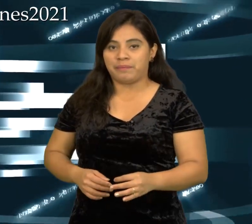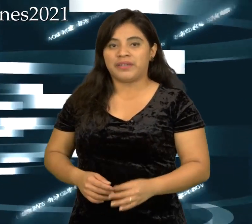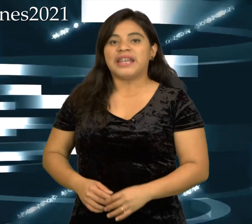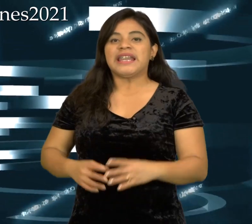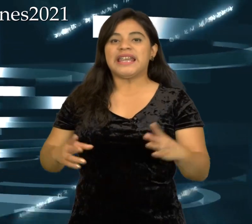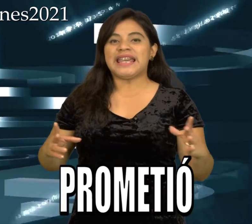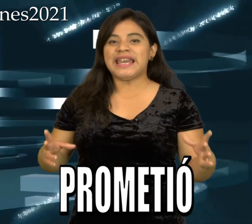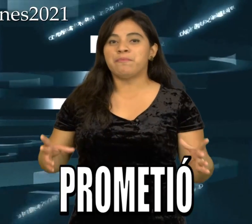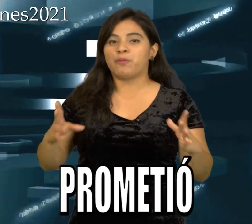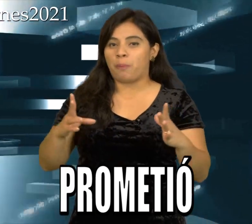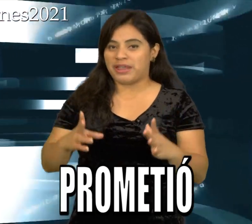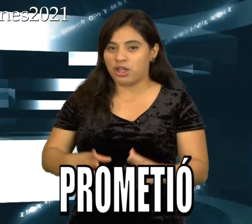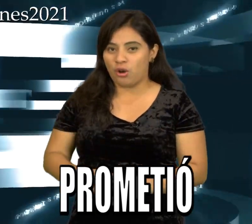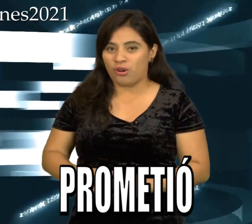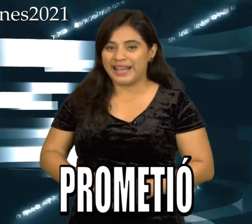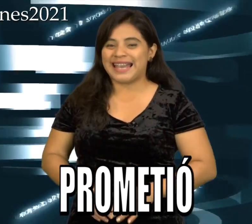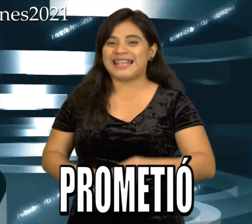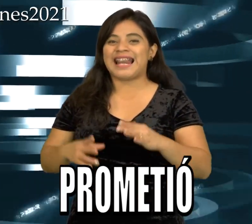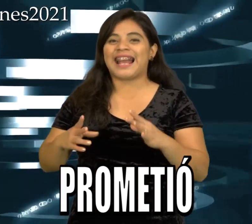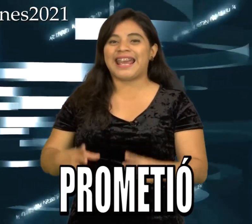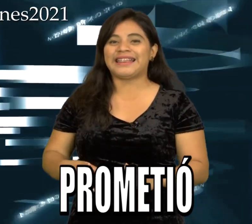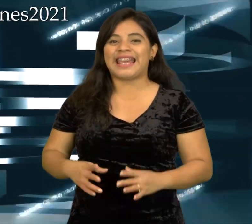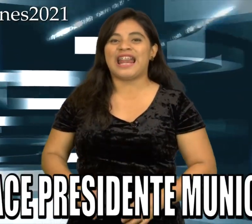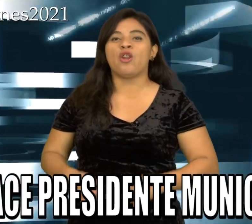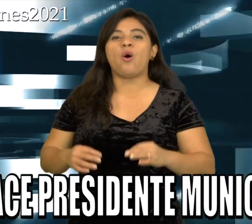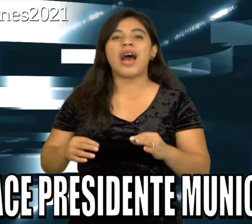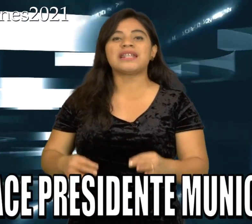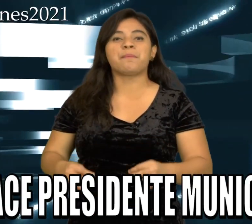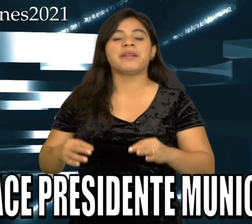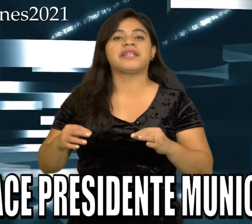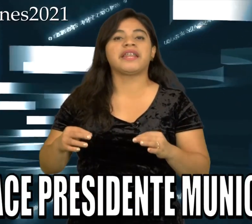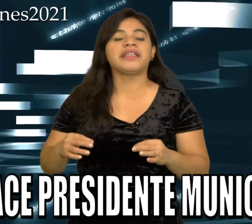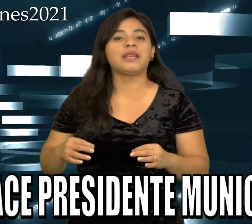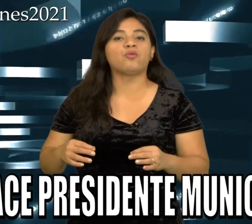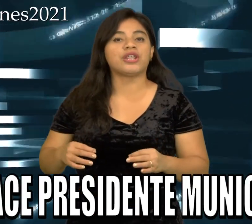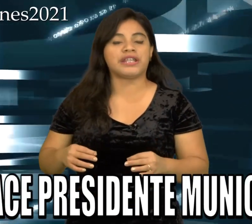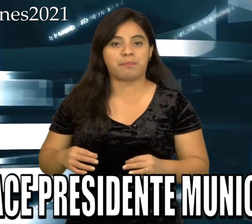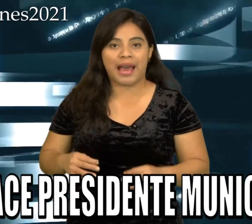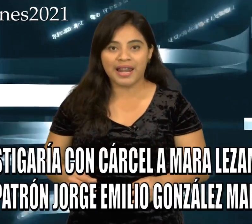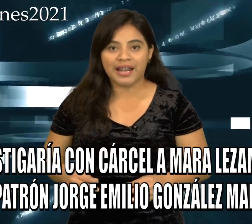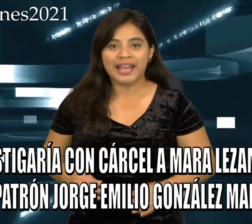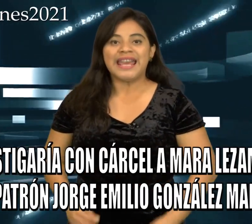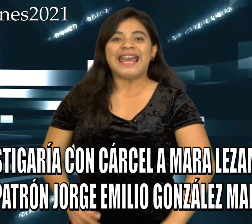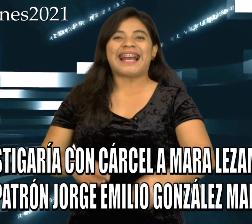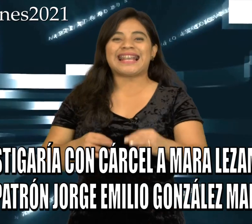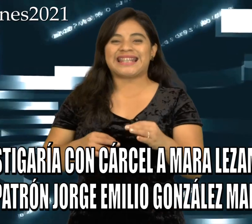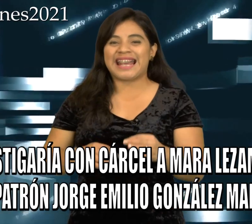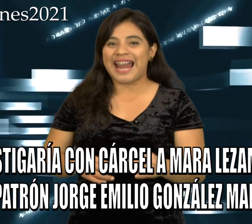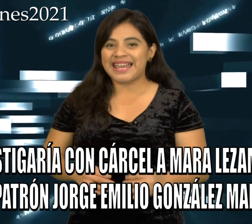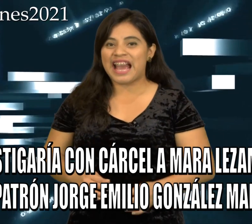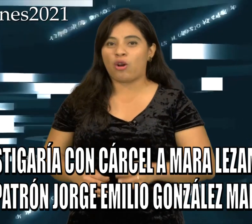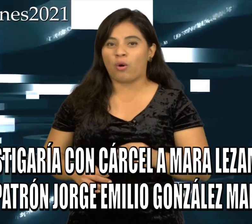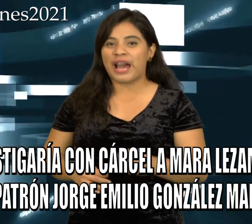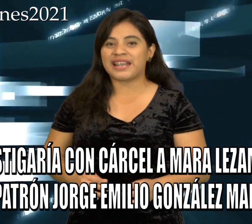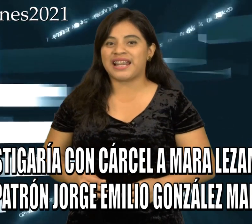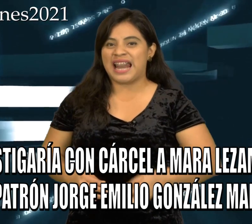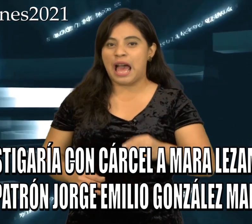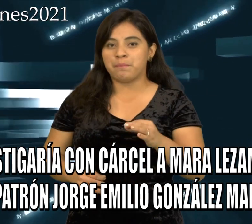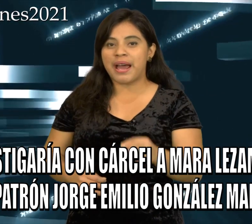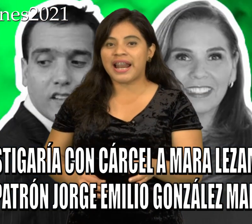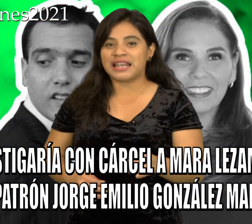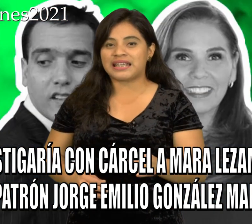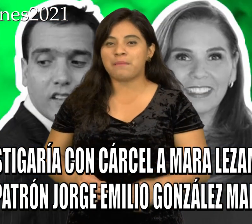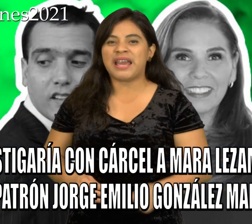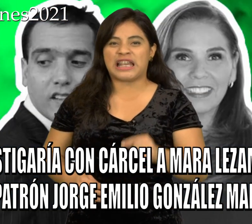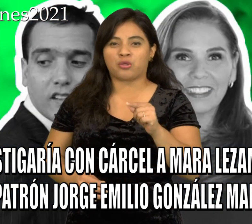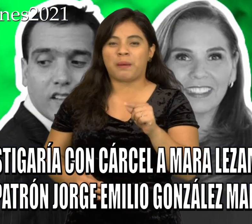Lezama. Y prometió que si la gente lo hace presidente municipal, castigaría con cárcel a